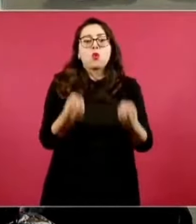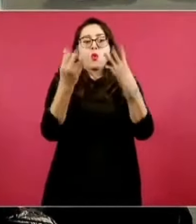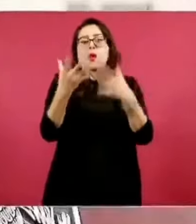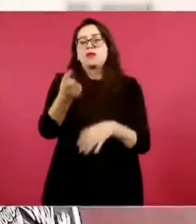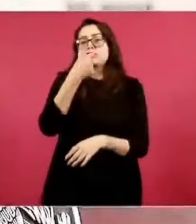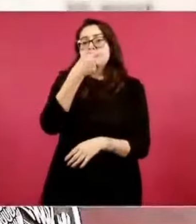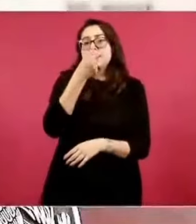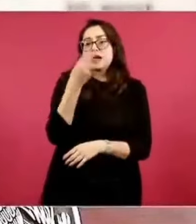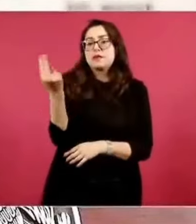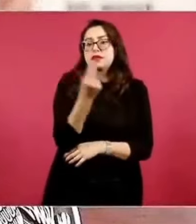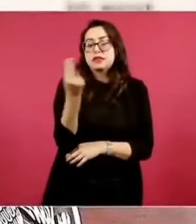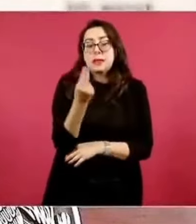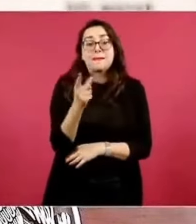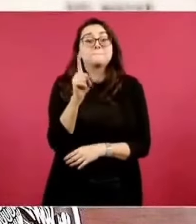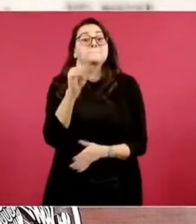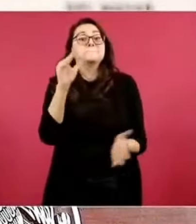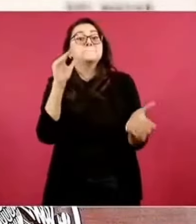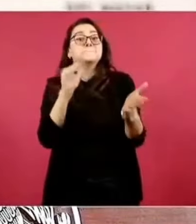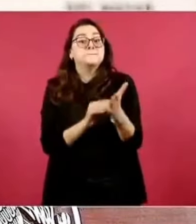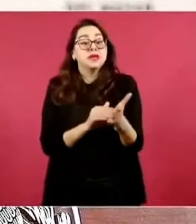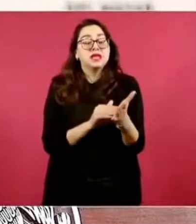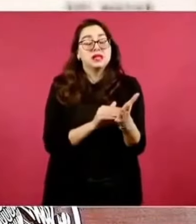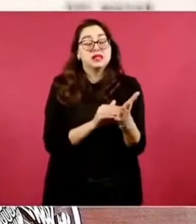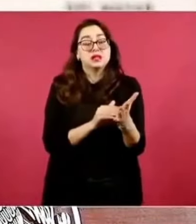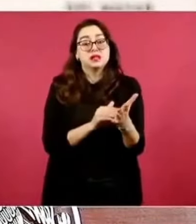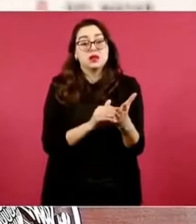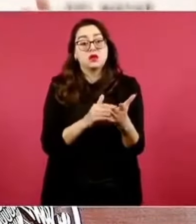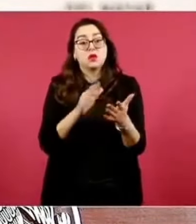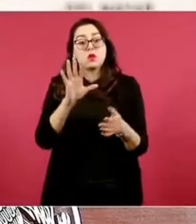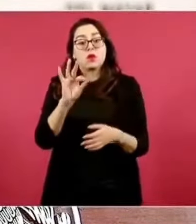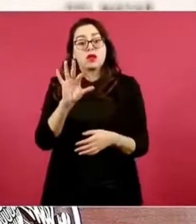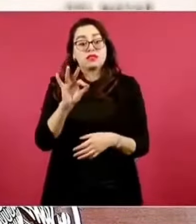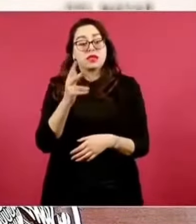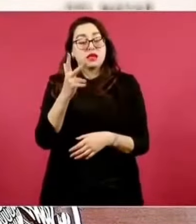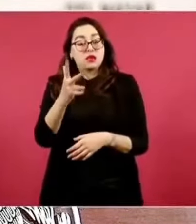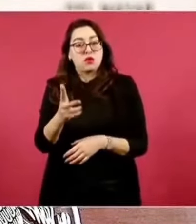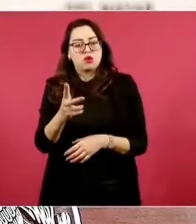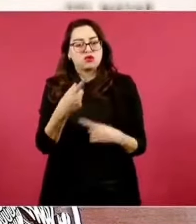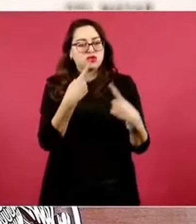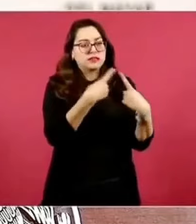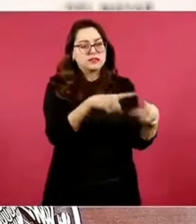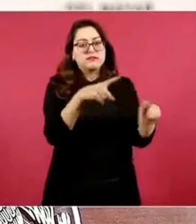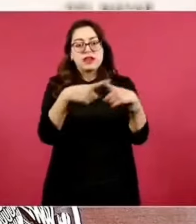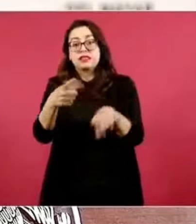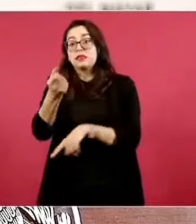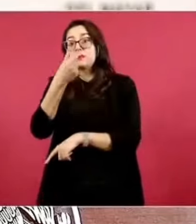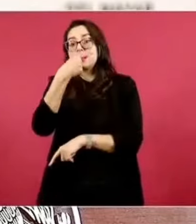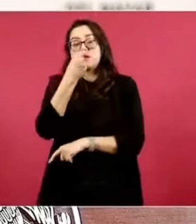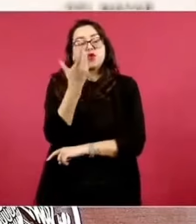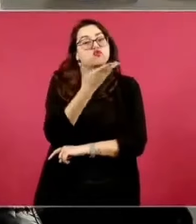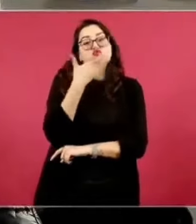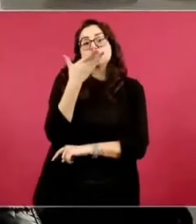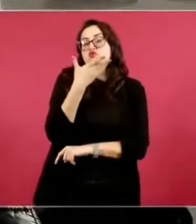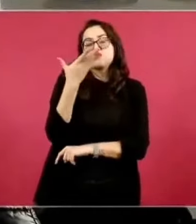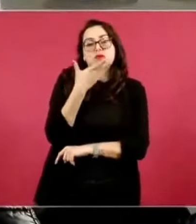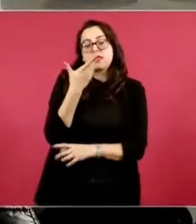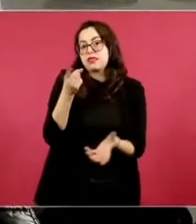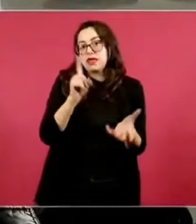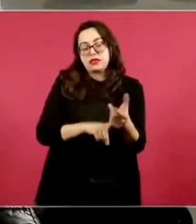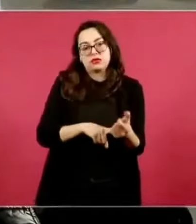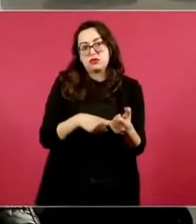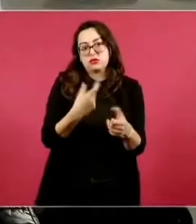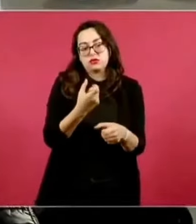de medicamentos es decir tipos distintos de de medicamentos que son las que utilizamos estas tres instituciones y en ese